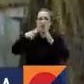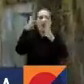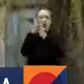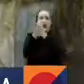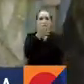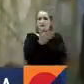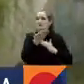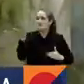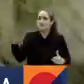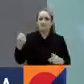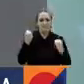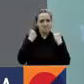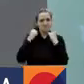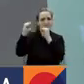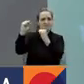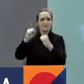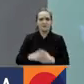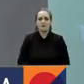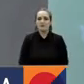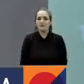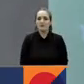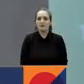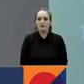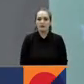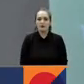de la resistencia de su pueblo.